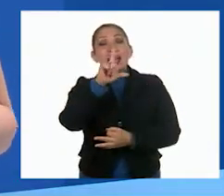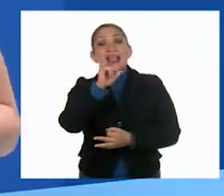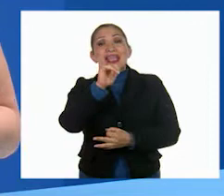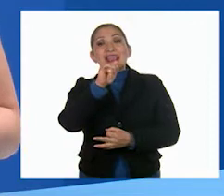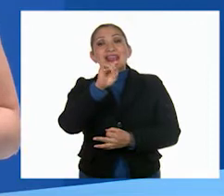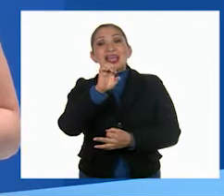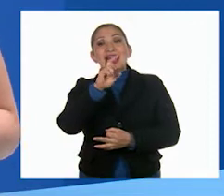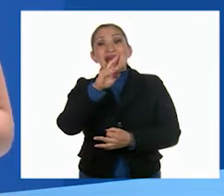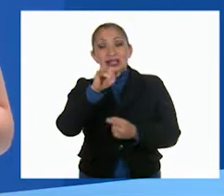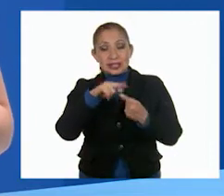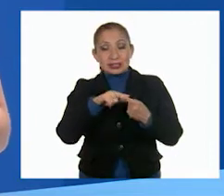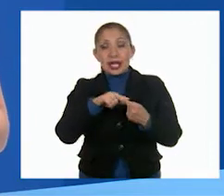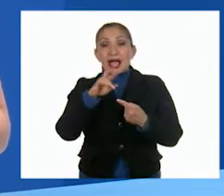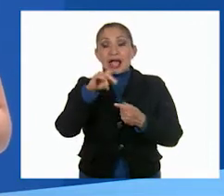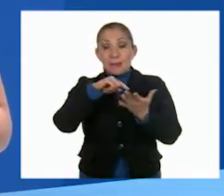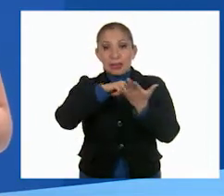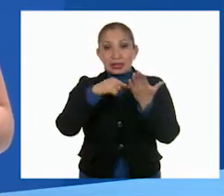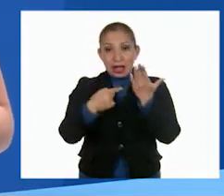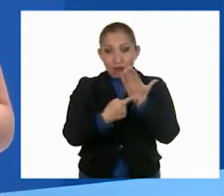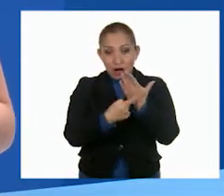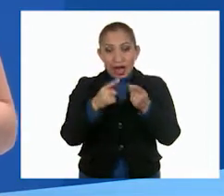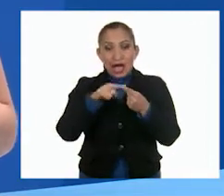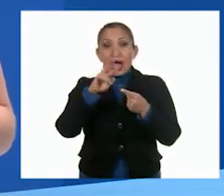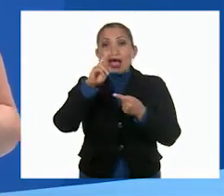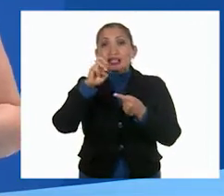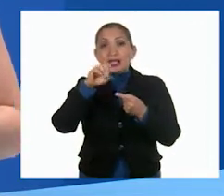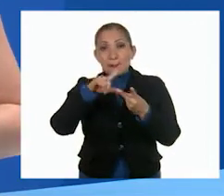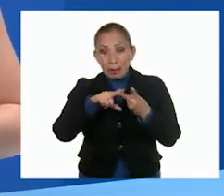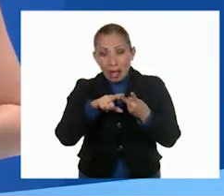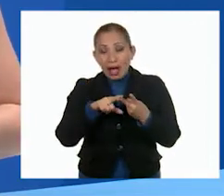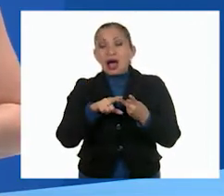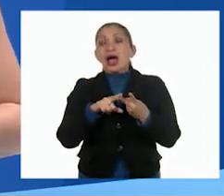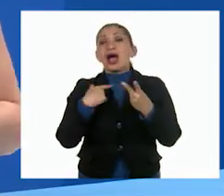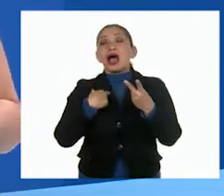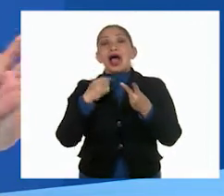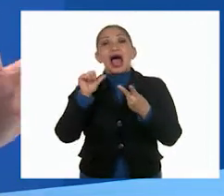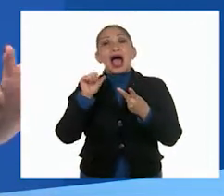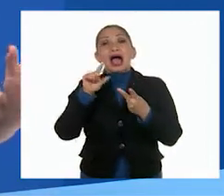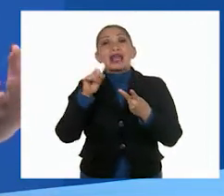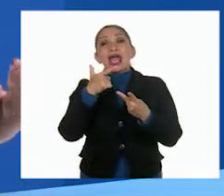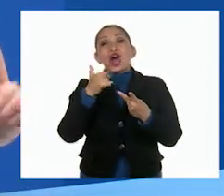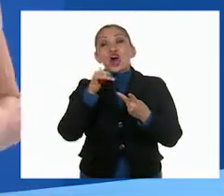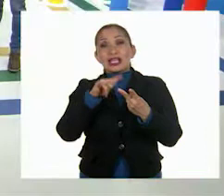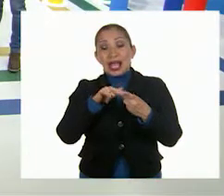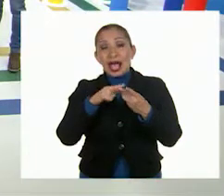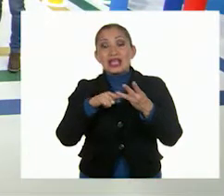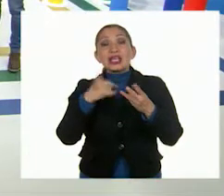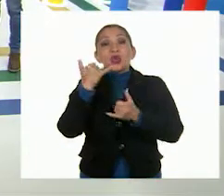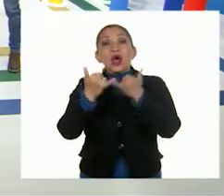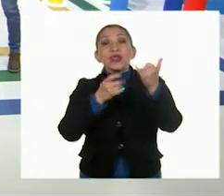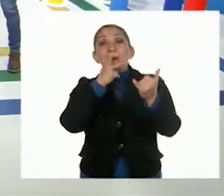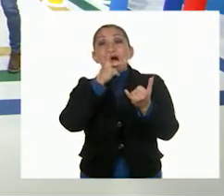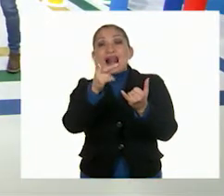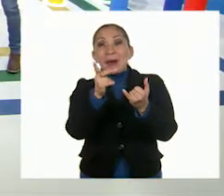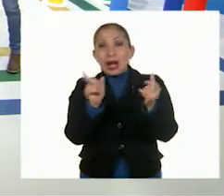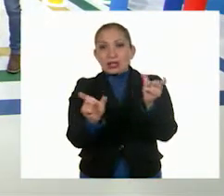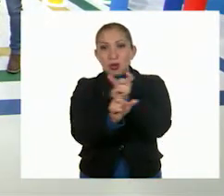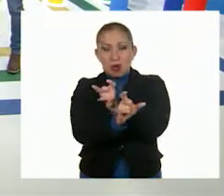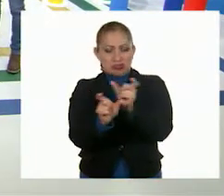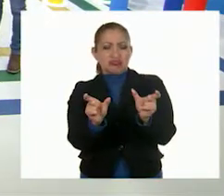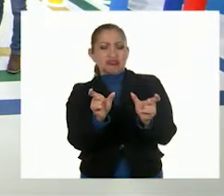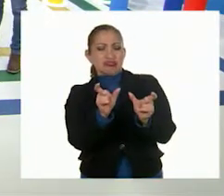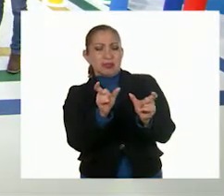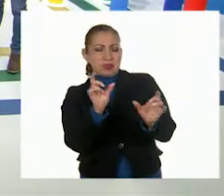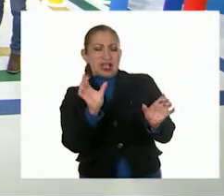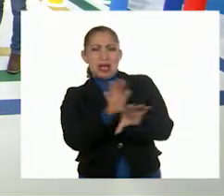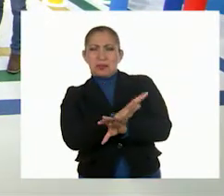metáfora, la rima, la alegoría y el juego de palabras. ¿Nos ayudan a leerlas? Claro que sí, yo puedo leer